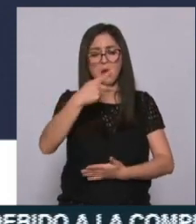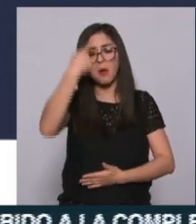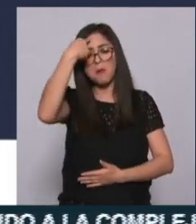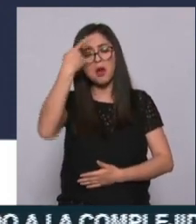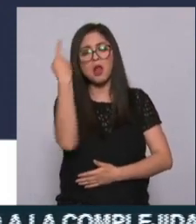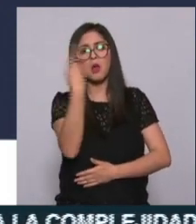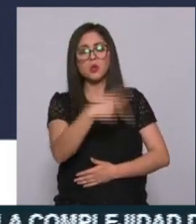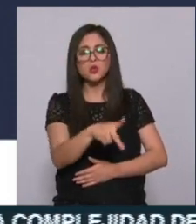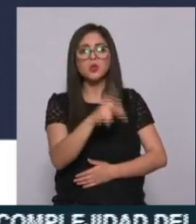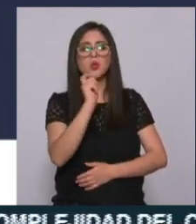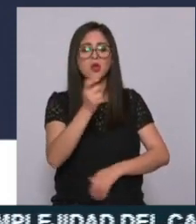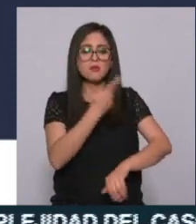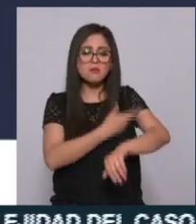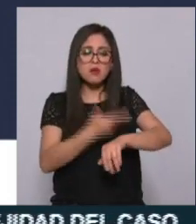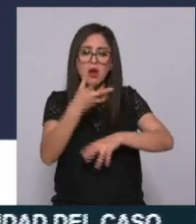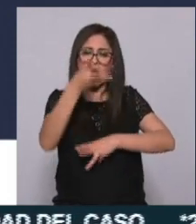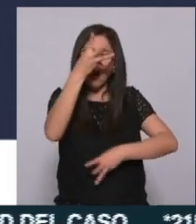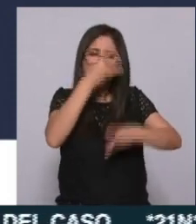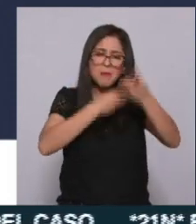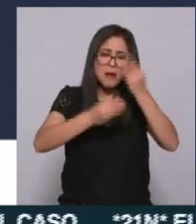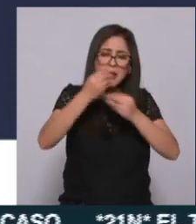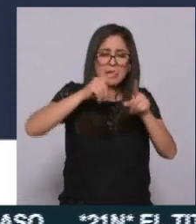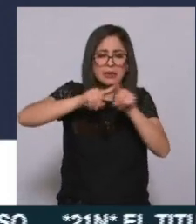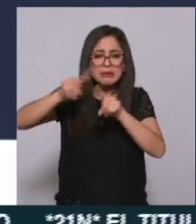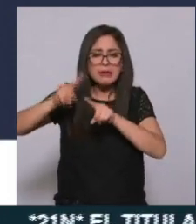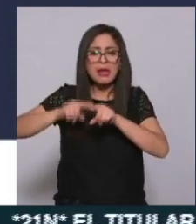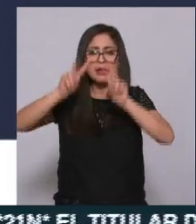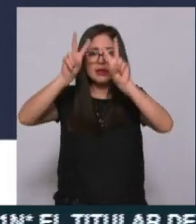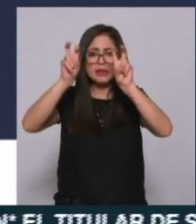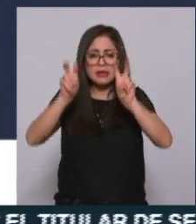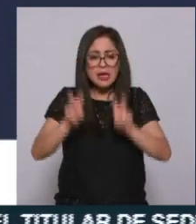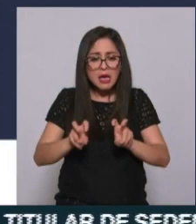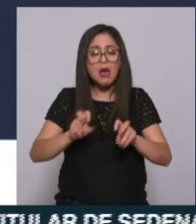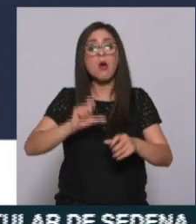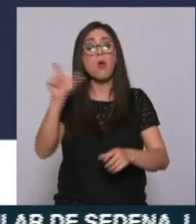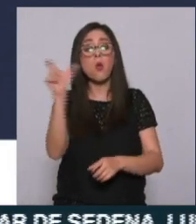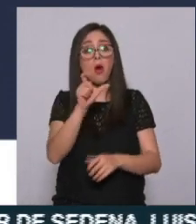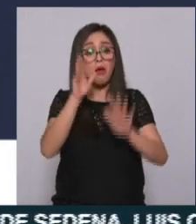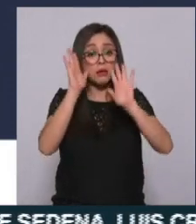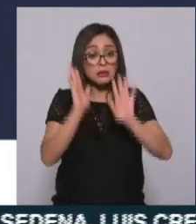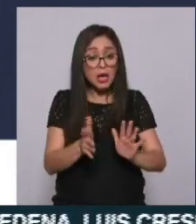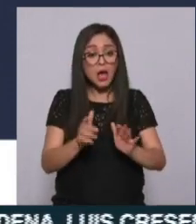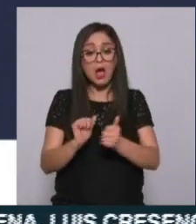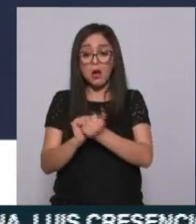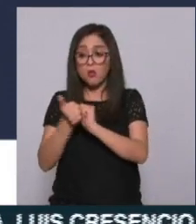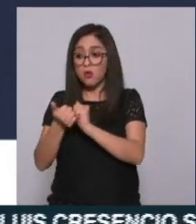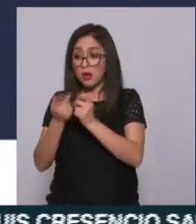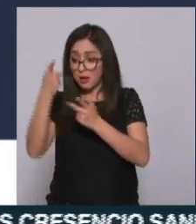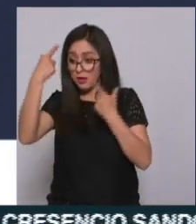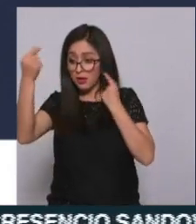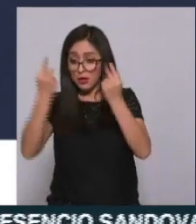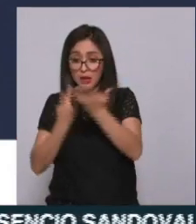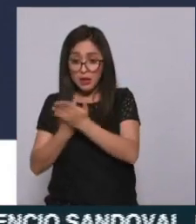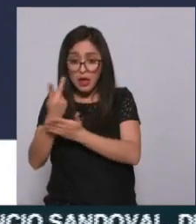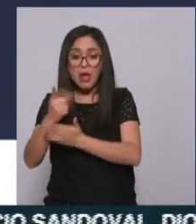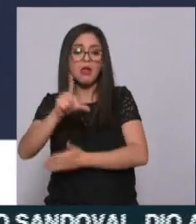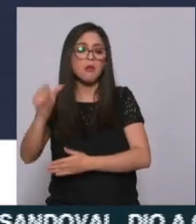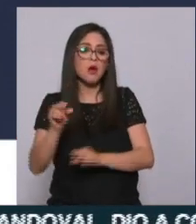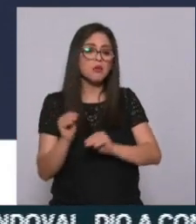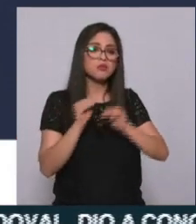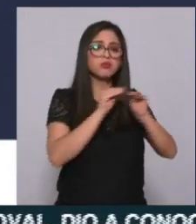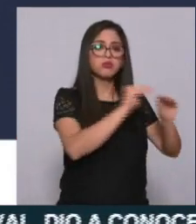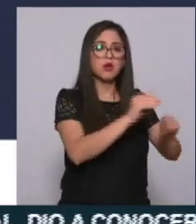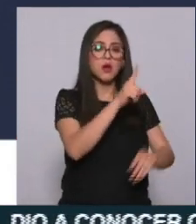formación intensivo en distintos ámbitos, de tal manera que se vayan incorporando principalmente a la